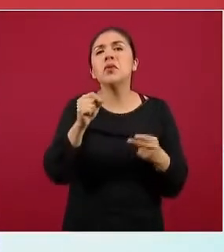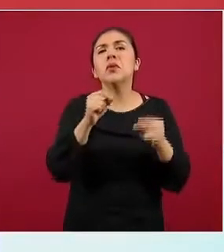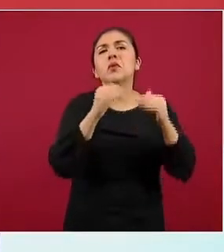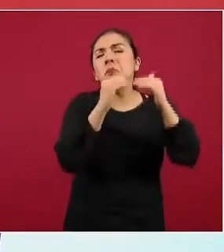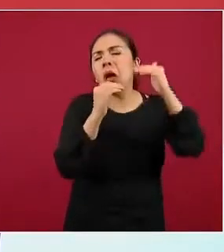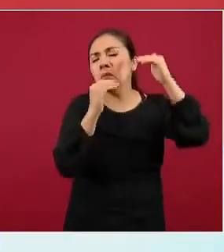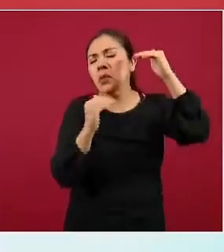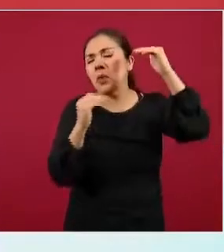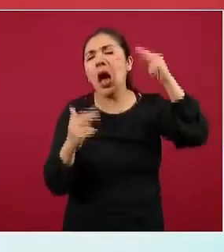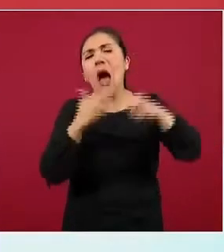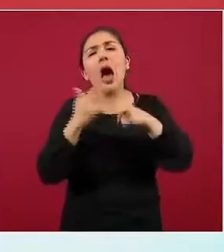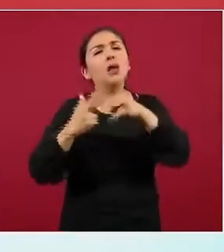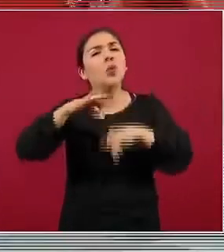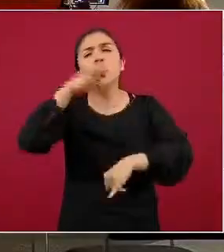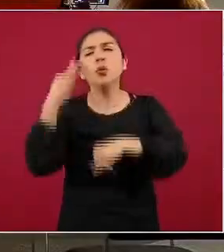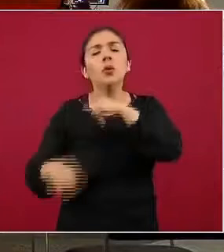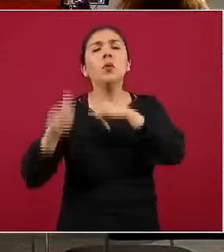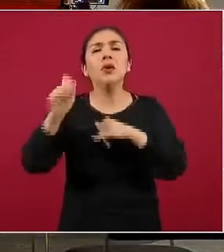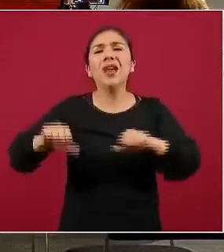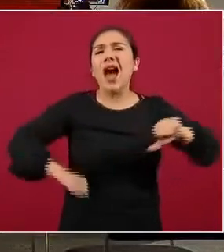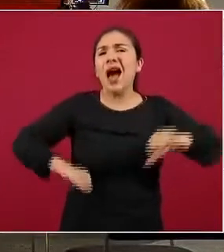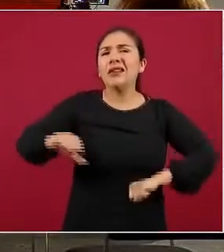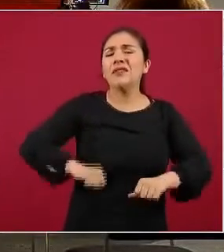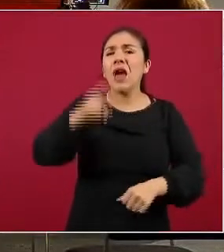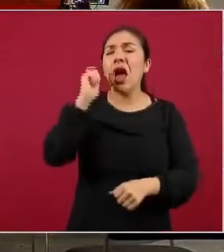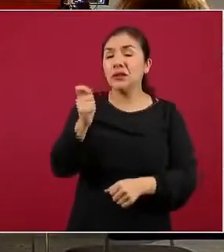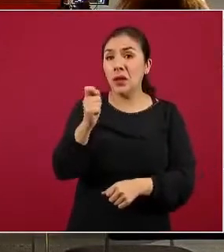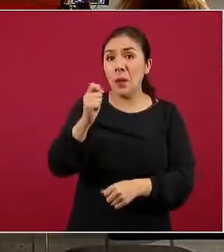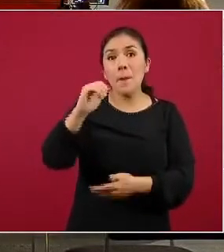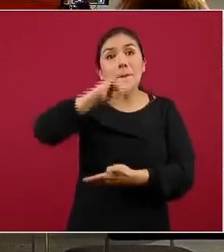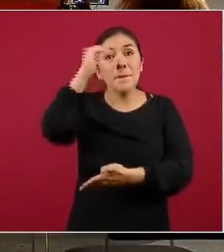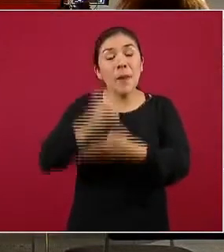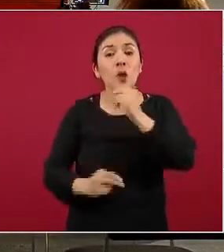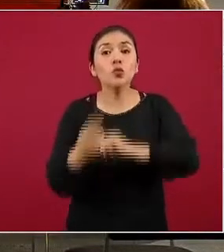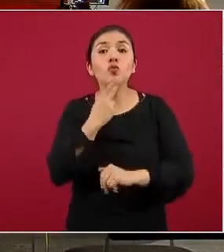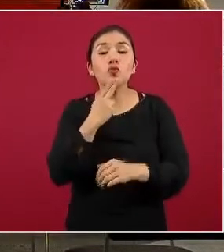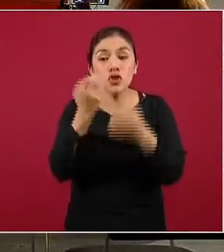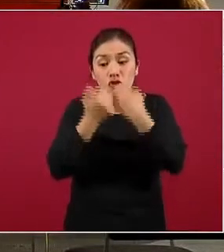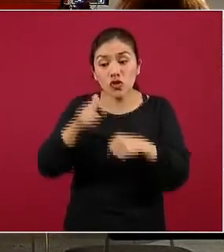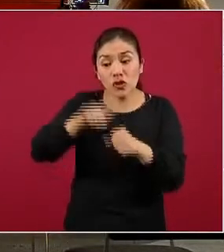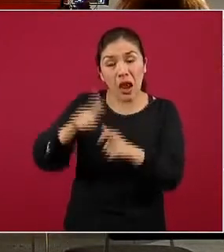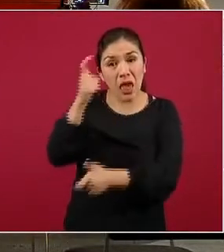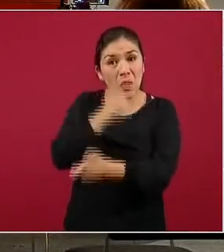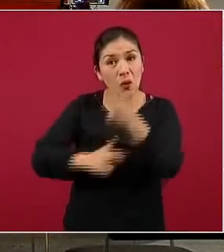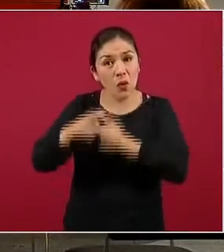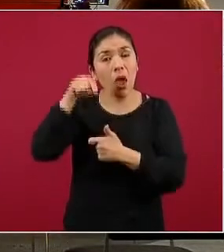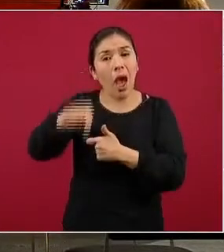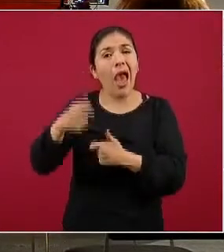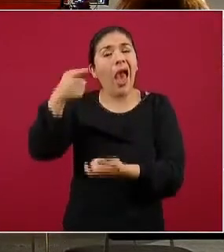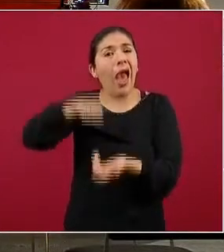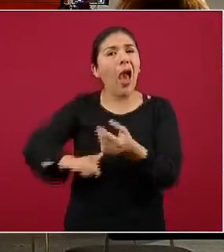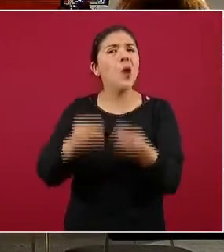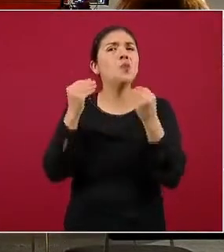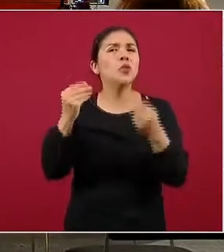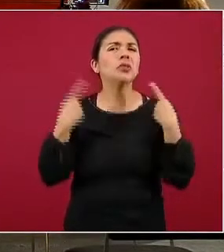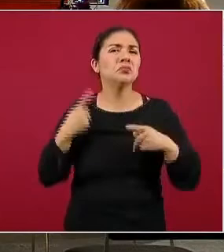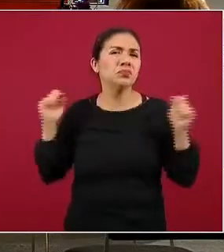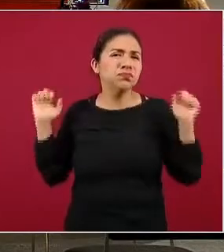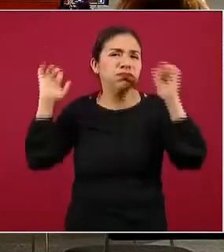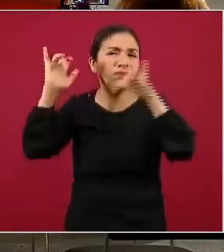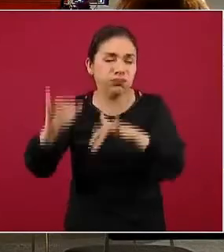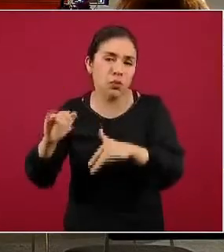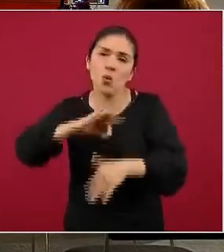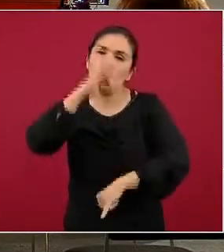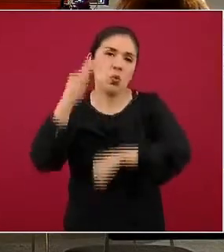llegar al final a aquellas actividades que tienen menor utilidad social y económica y que involucran una gran cantidad de